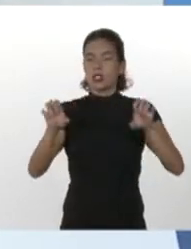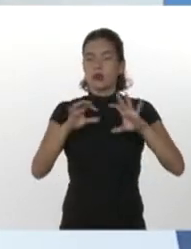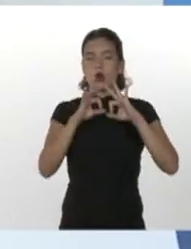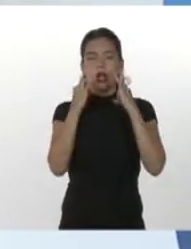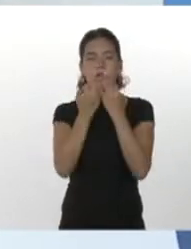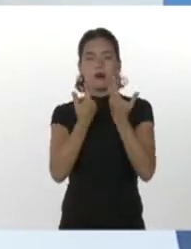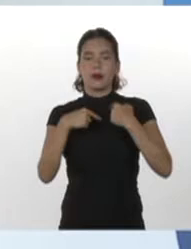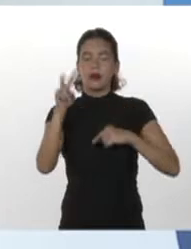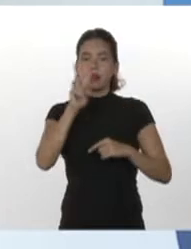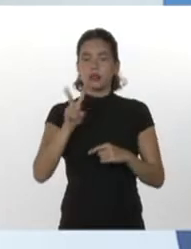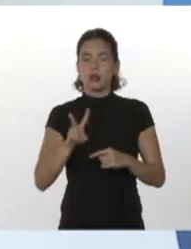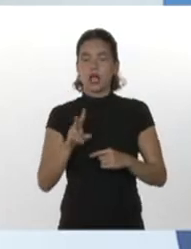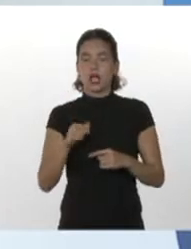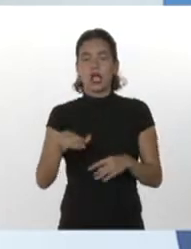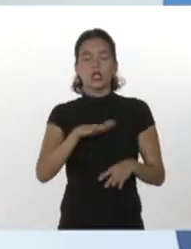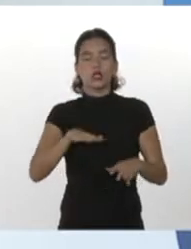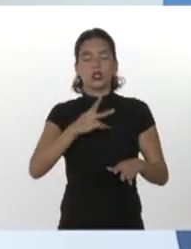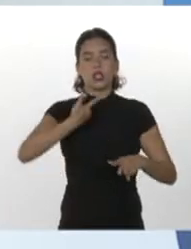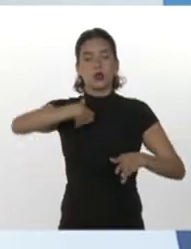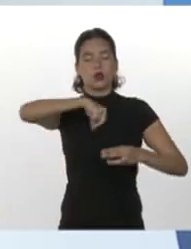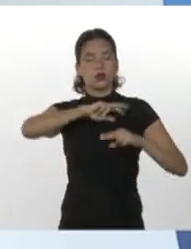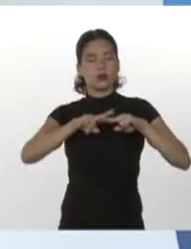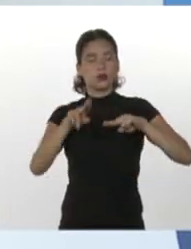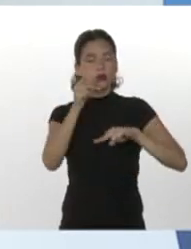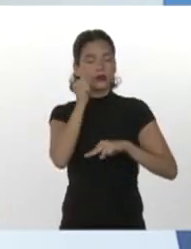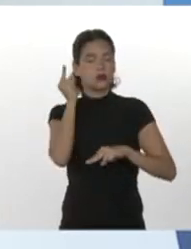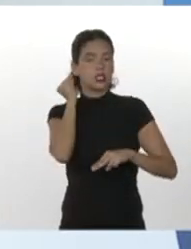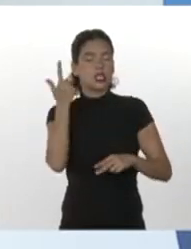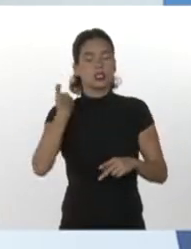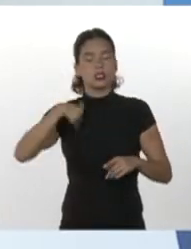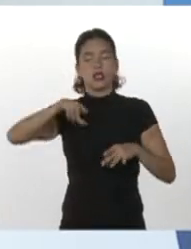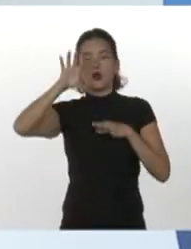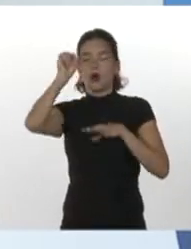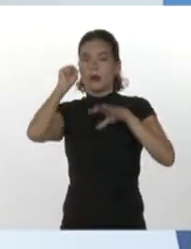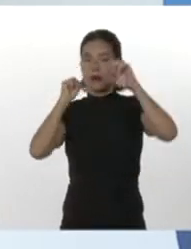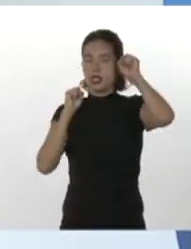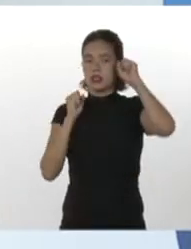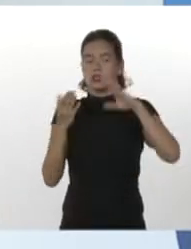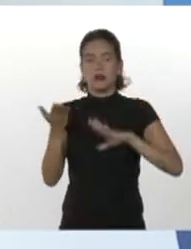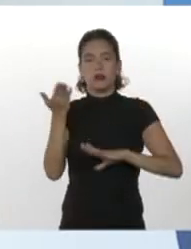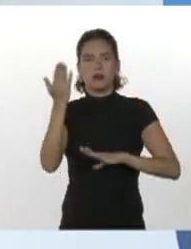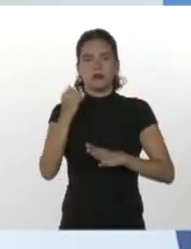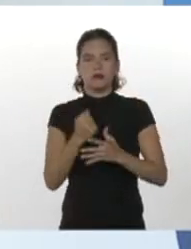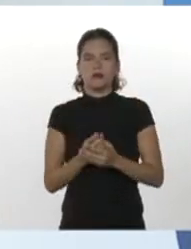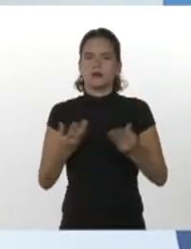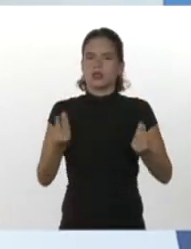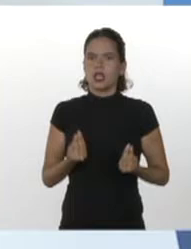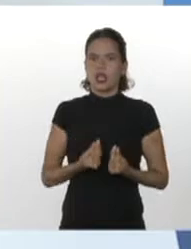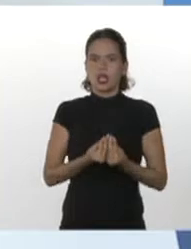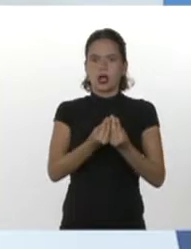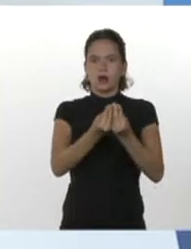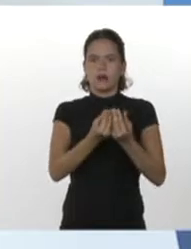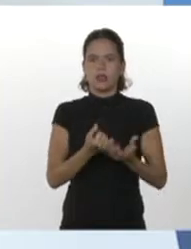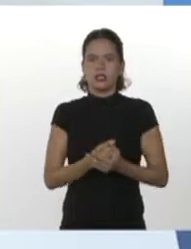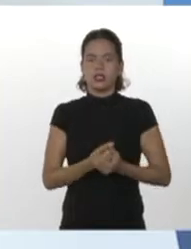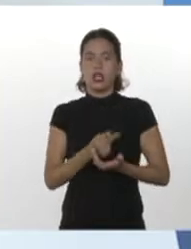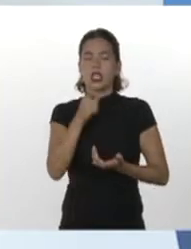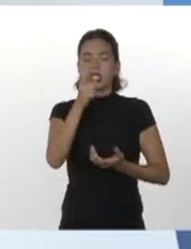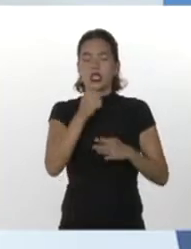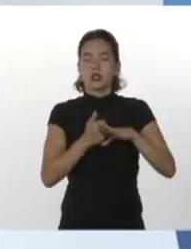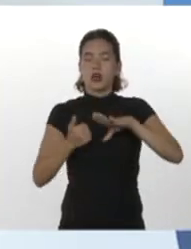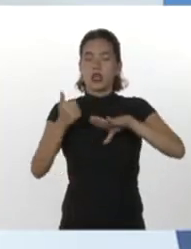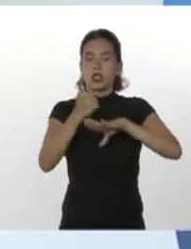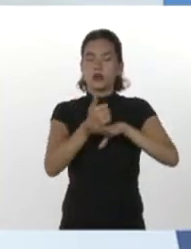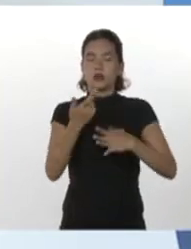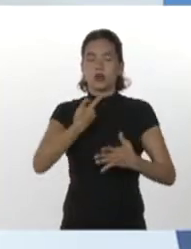familia venezolana donde nuestros niños y niñas tienen un aprendizaje significativo en compañía de esos